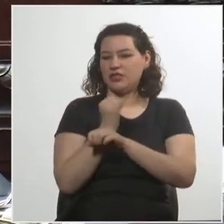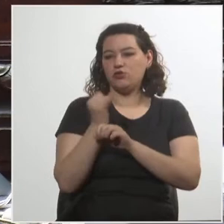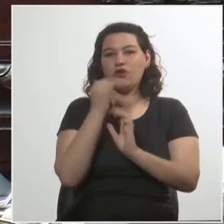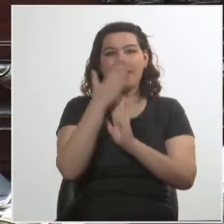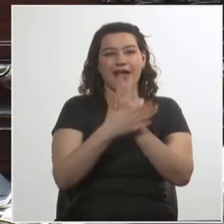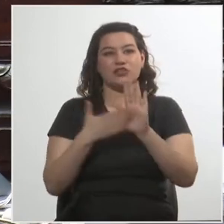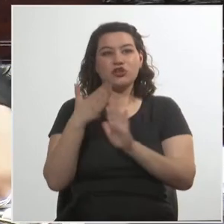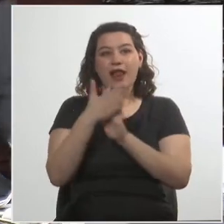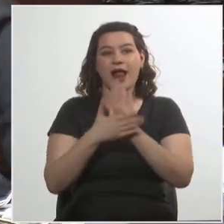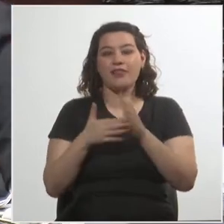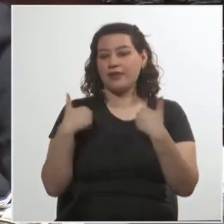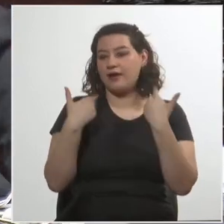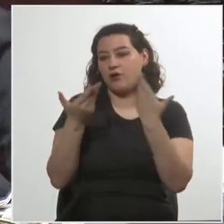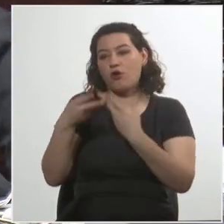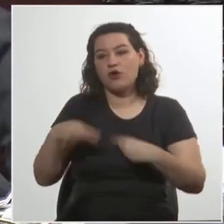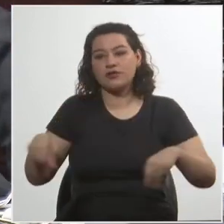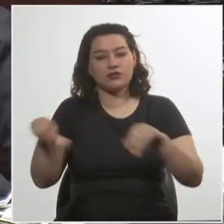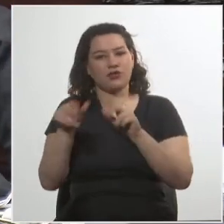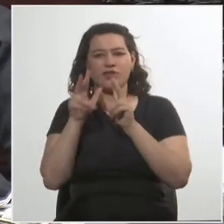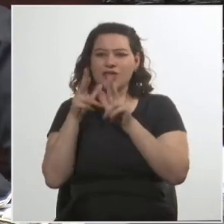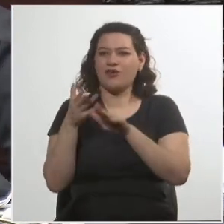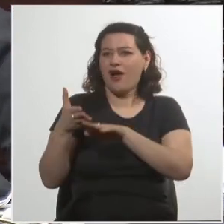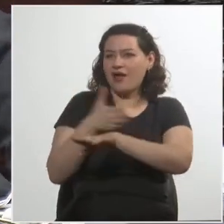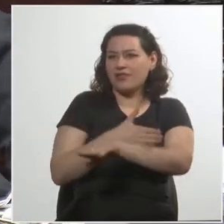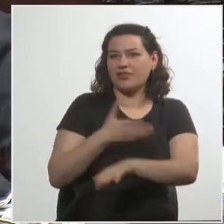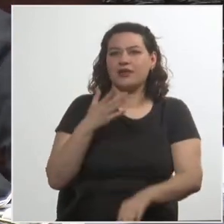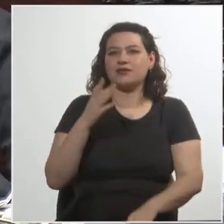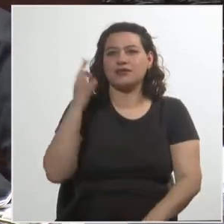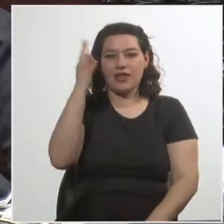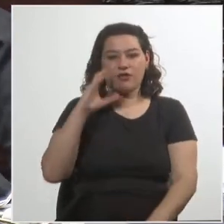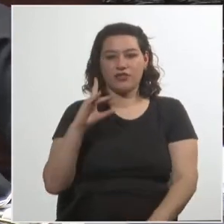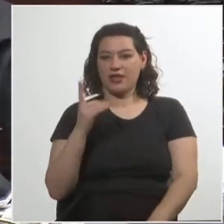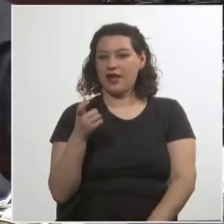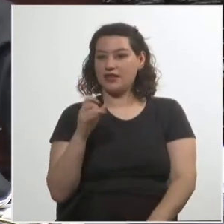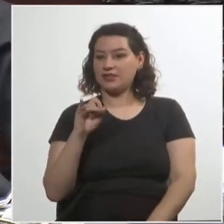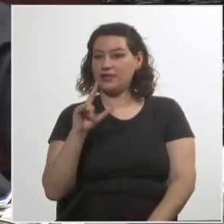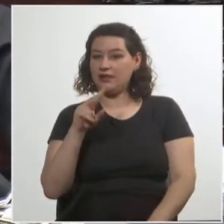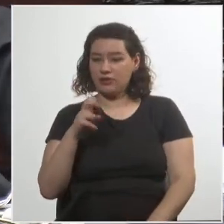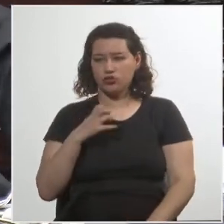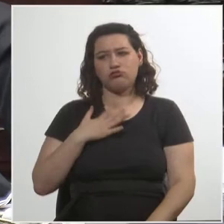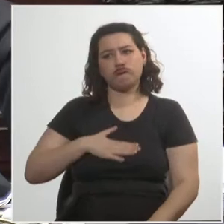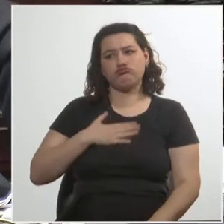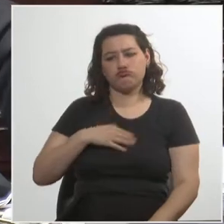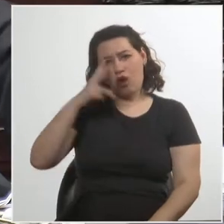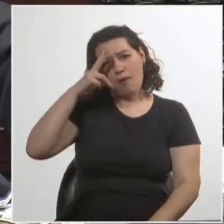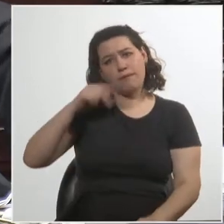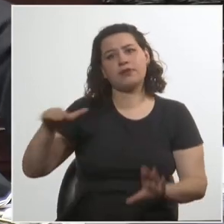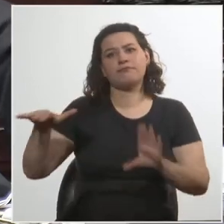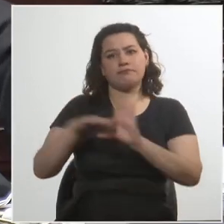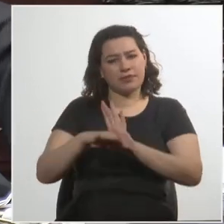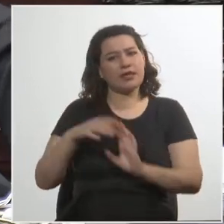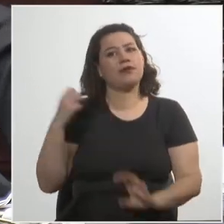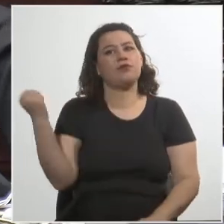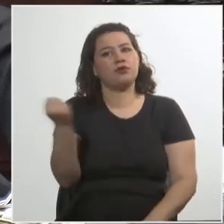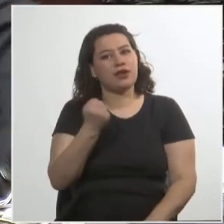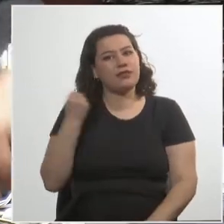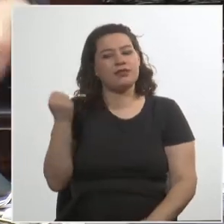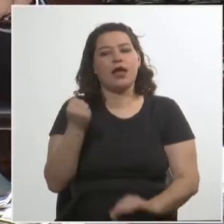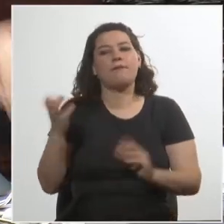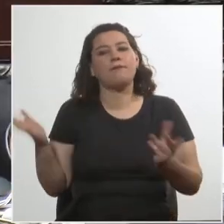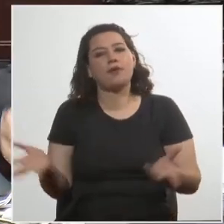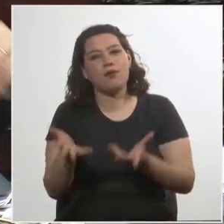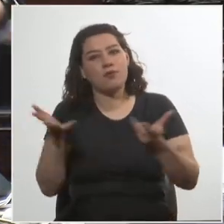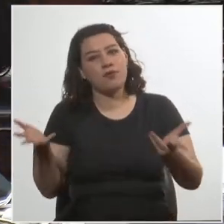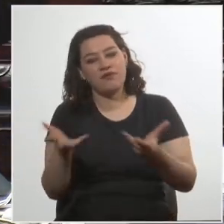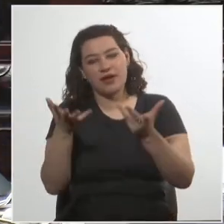colonización porque señalaba el senador da Silva y coincido plenamente de la importancia de la trascendencia de promover